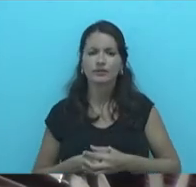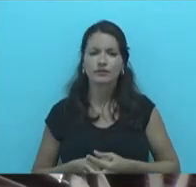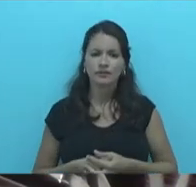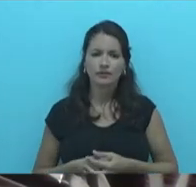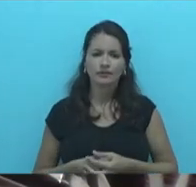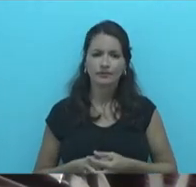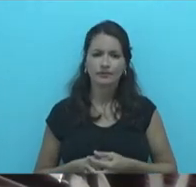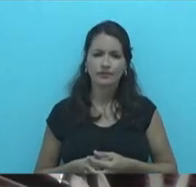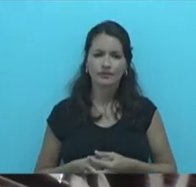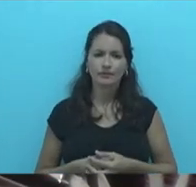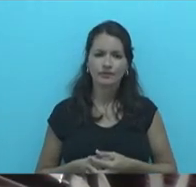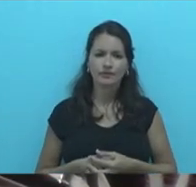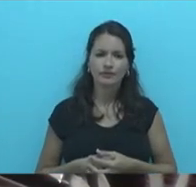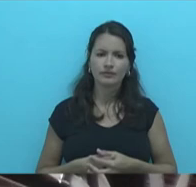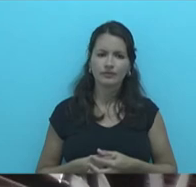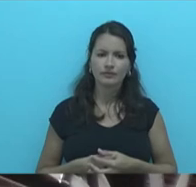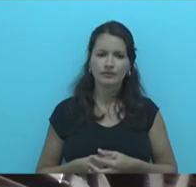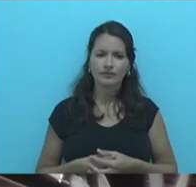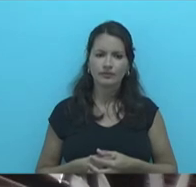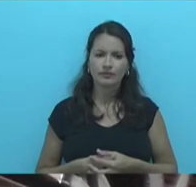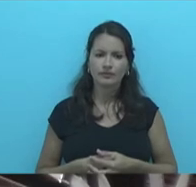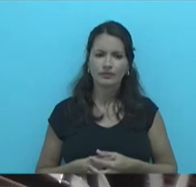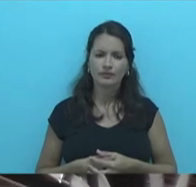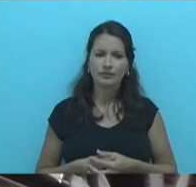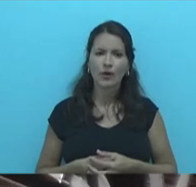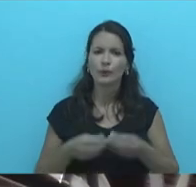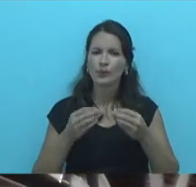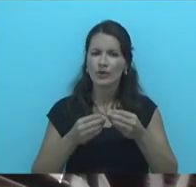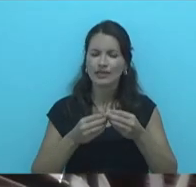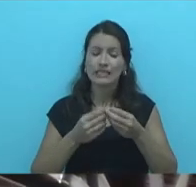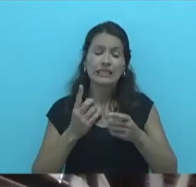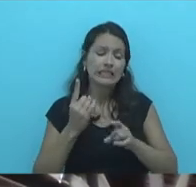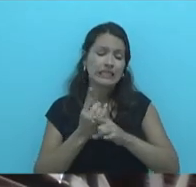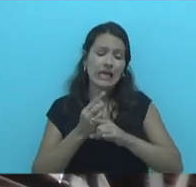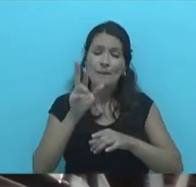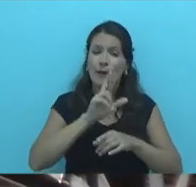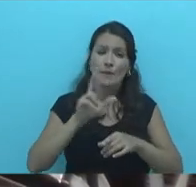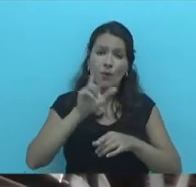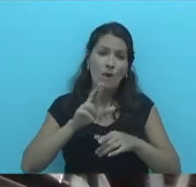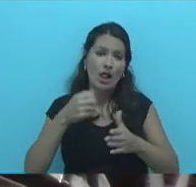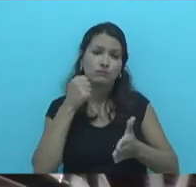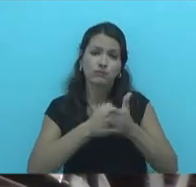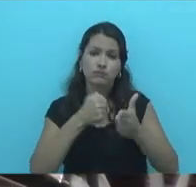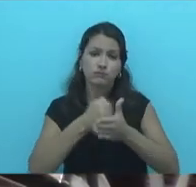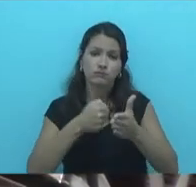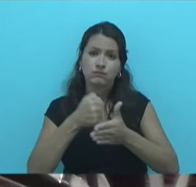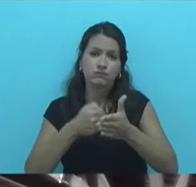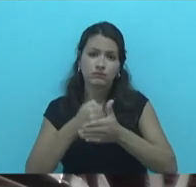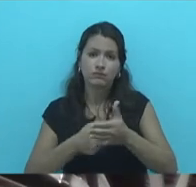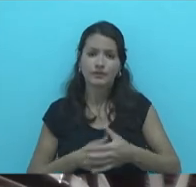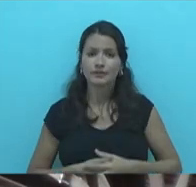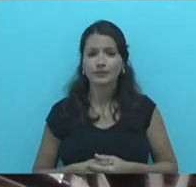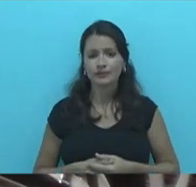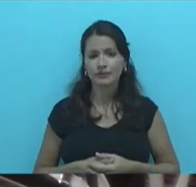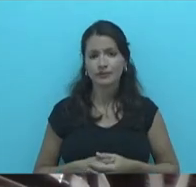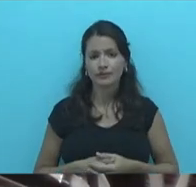Diputados, había mujeres que plantearon esa problemática. Entonces, no somos dueñas las que estamos